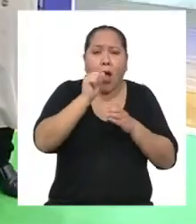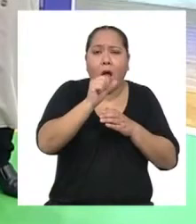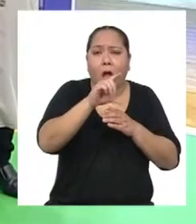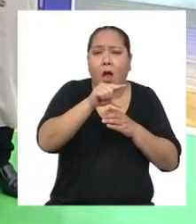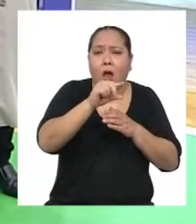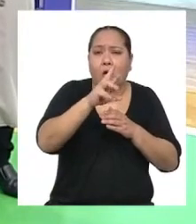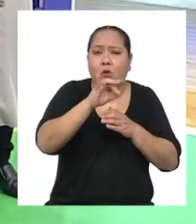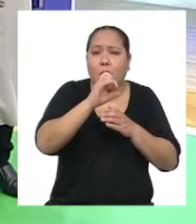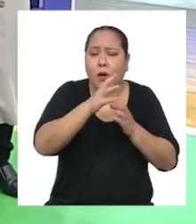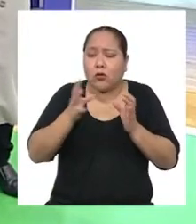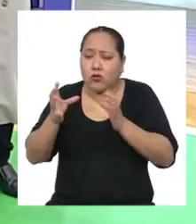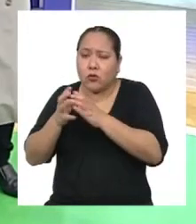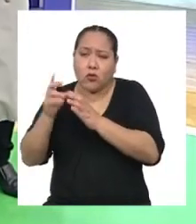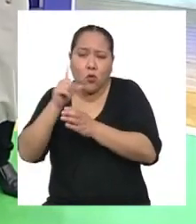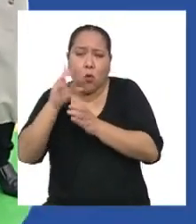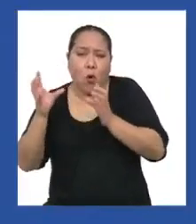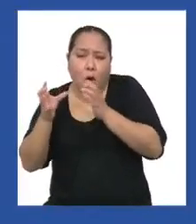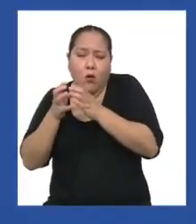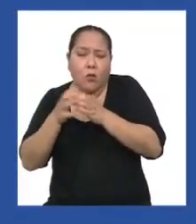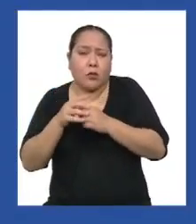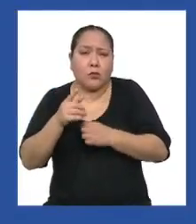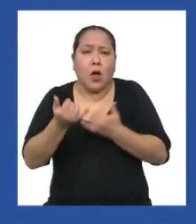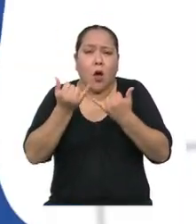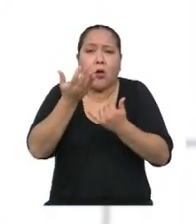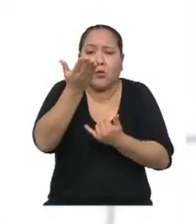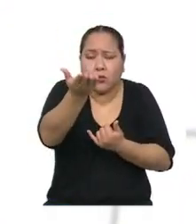Y ahora el turno es de ustedes.